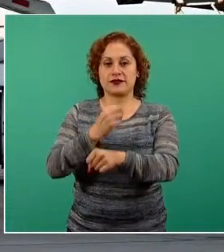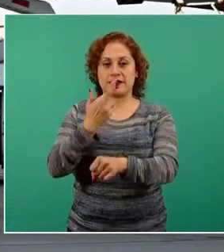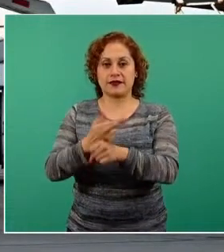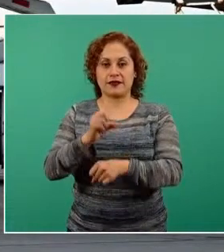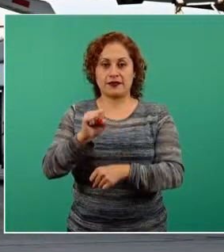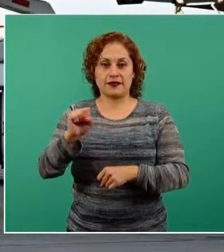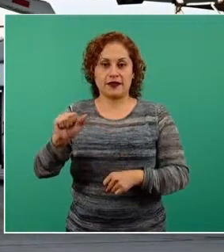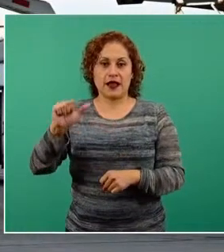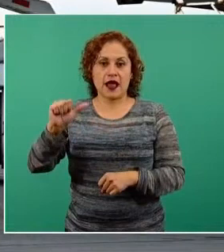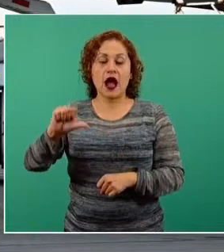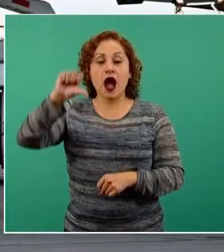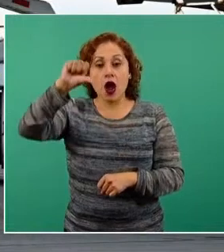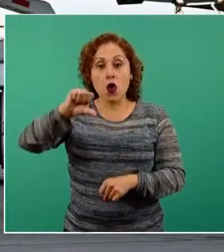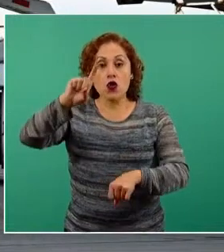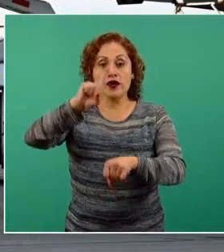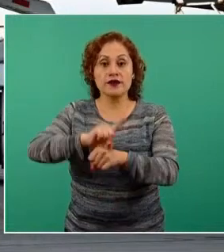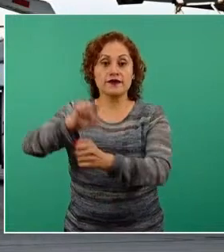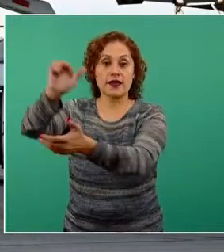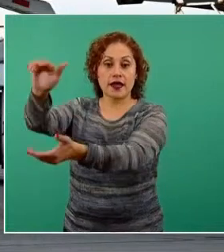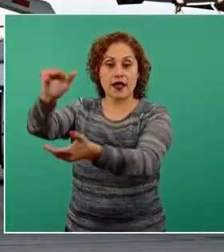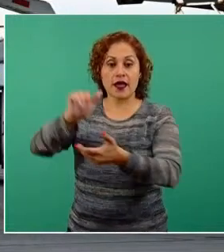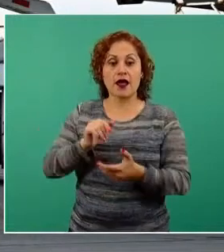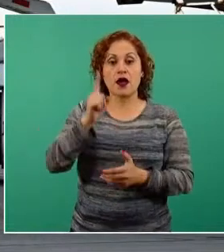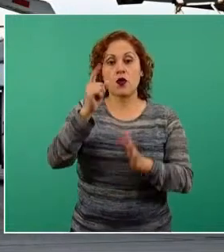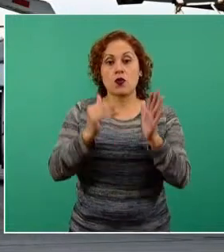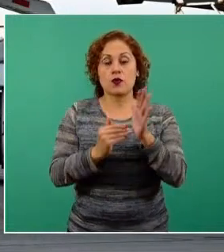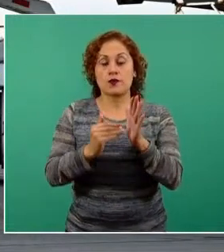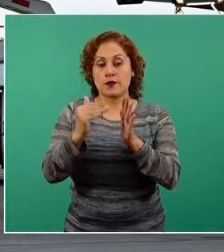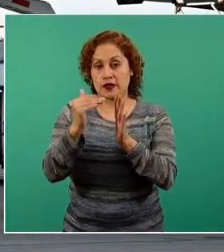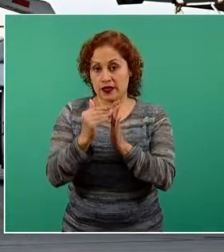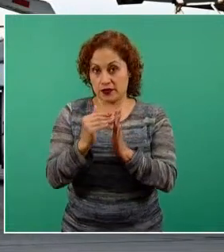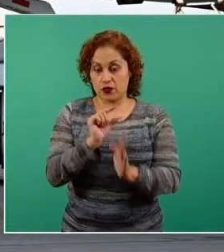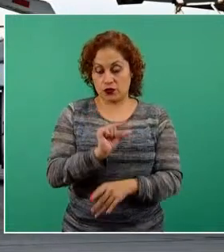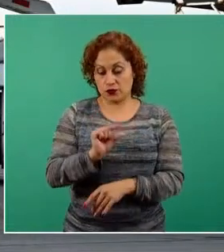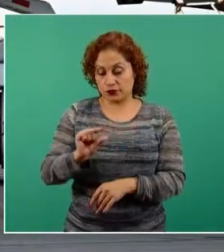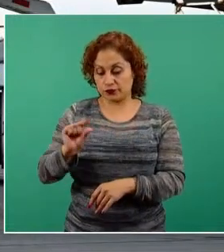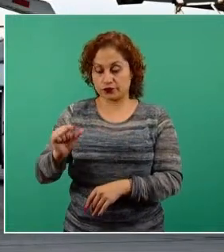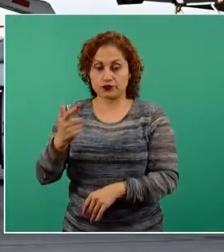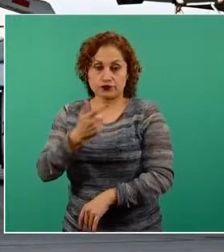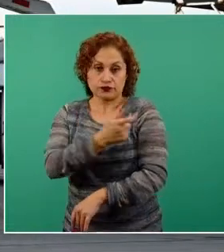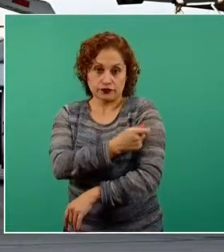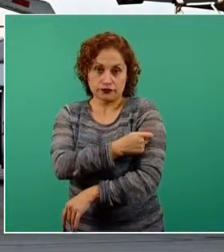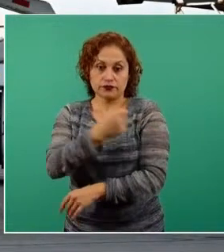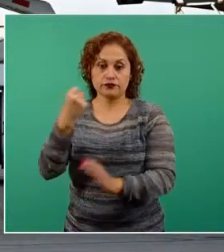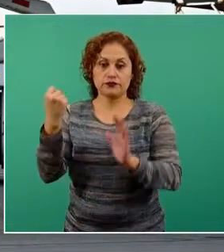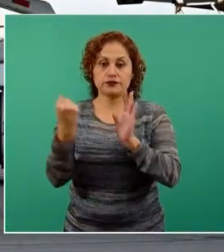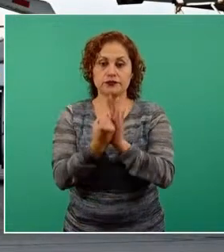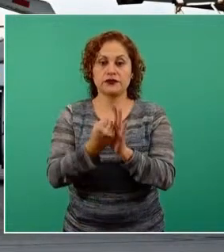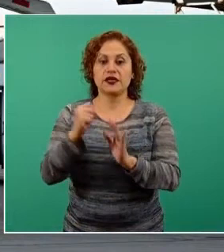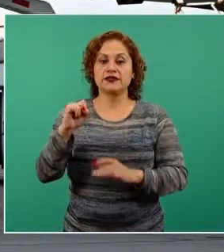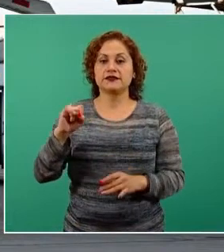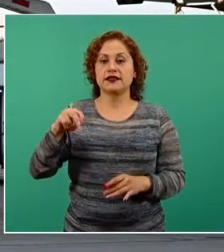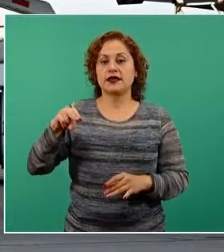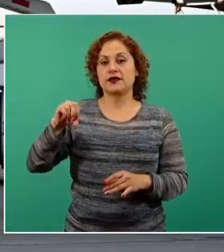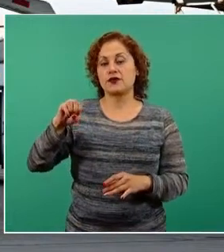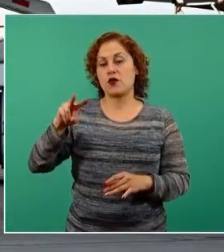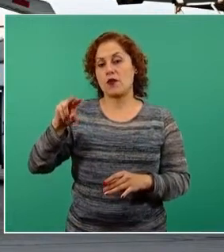día arribaron al país 1 millón de dosis de vacuna Sinovac, se encuentra ya en estos momentos